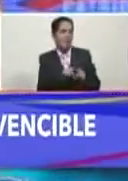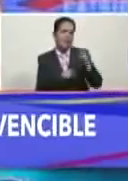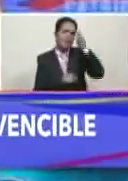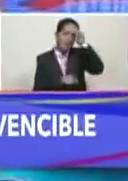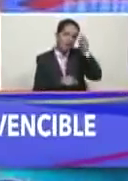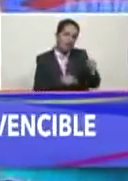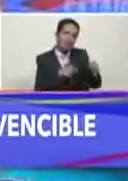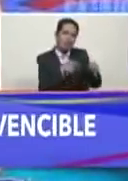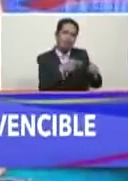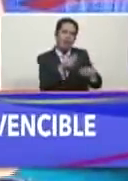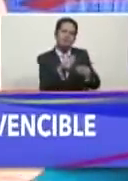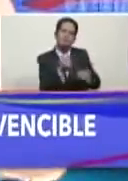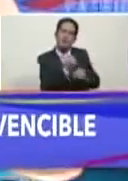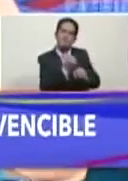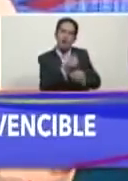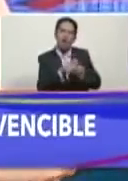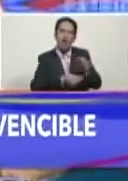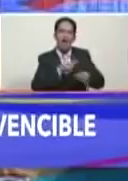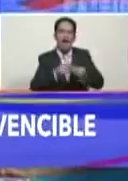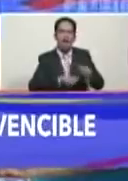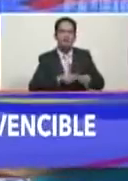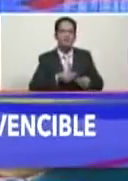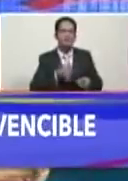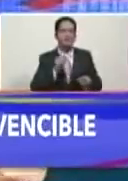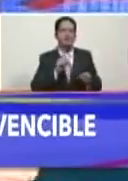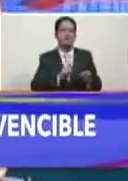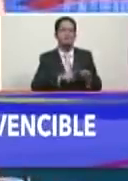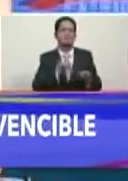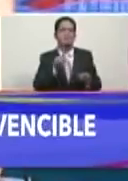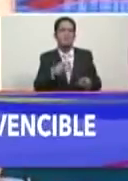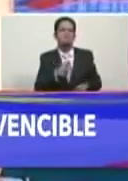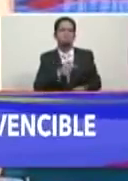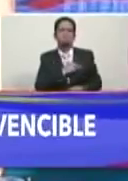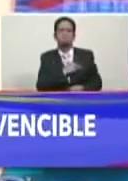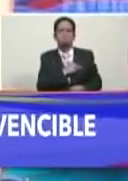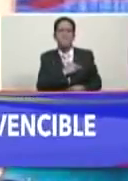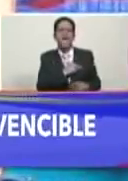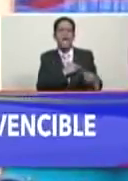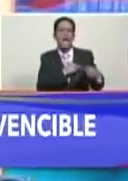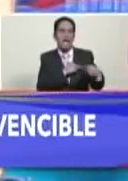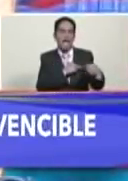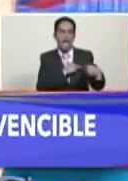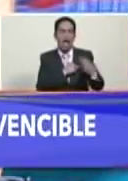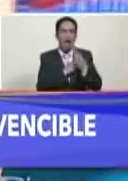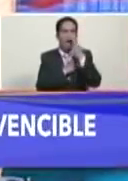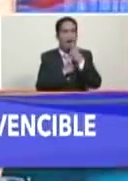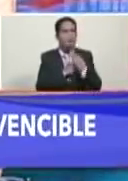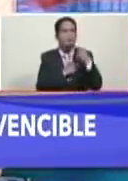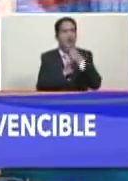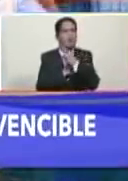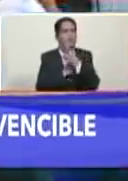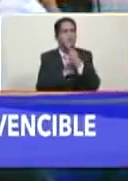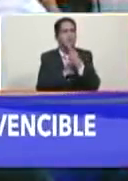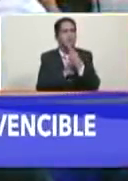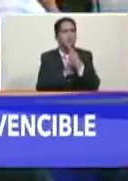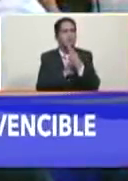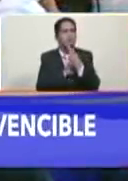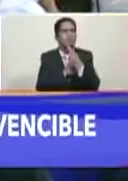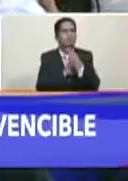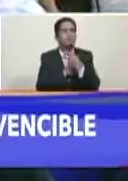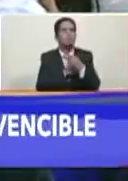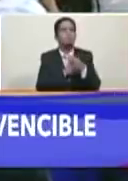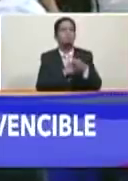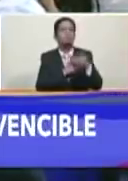que han hecho, pero sobre todo la condecoración es un compromiso por lo que está por